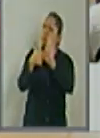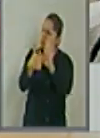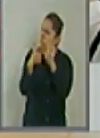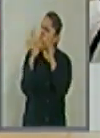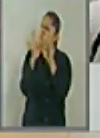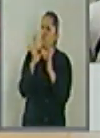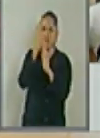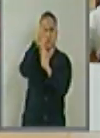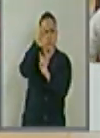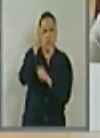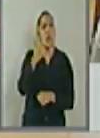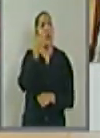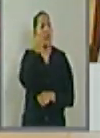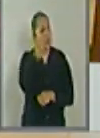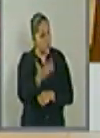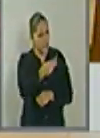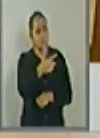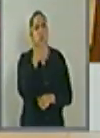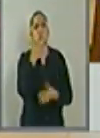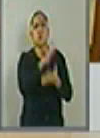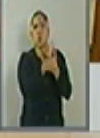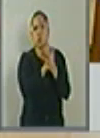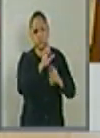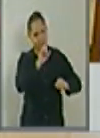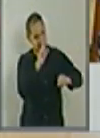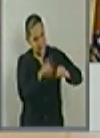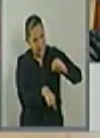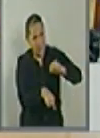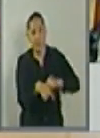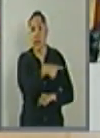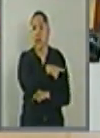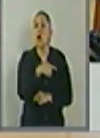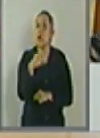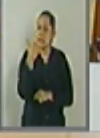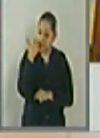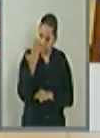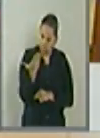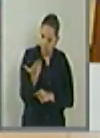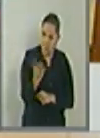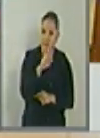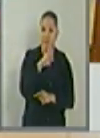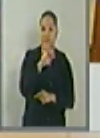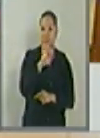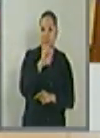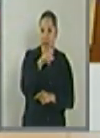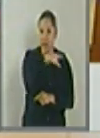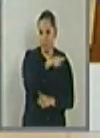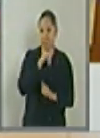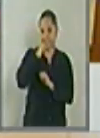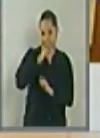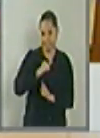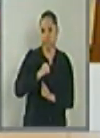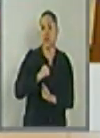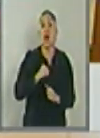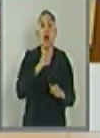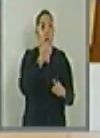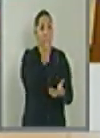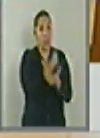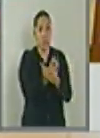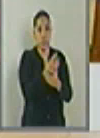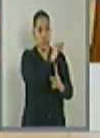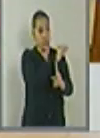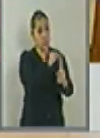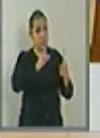luchando, exigiendo que exista un fiscal general autónomo, que no lo proponga el presidente de la